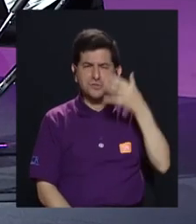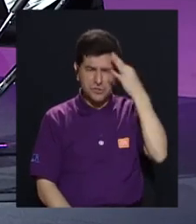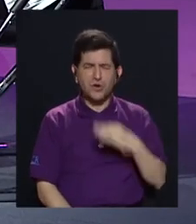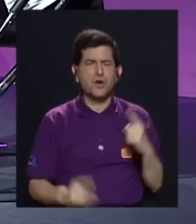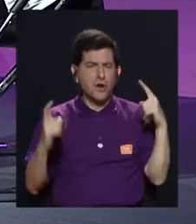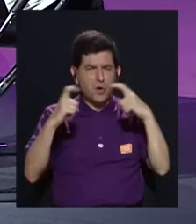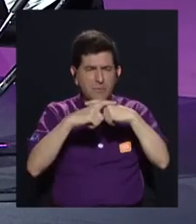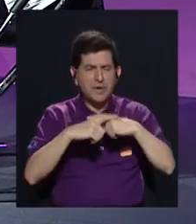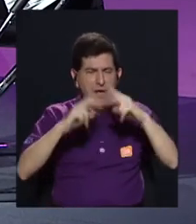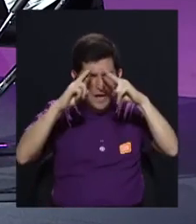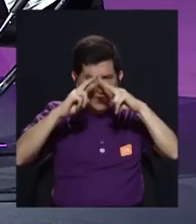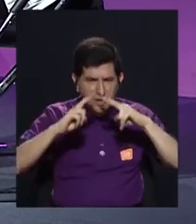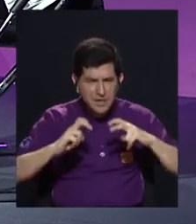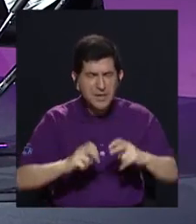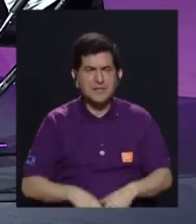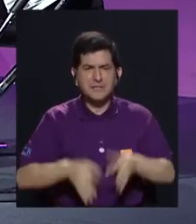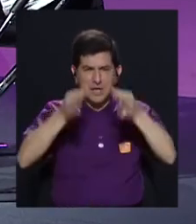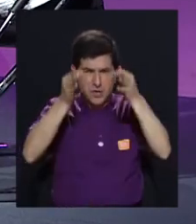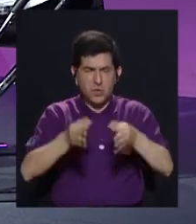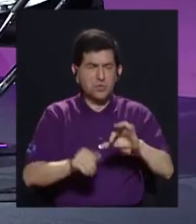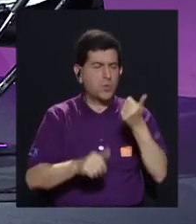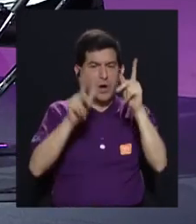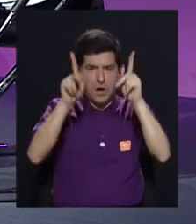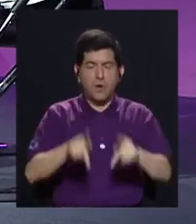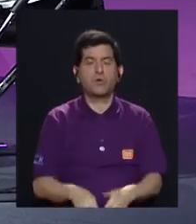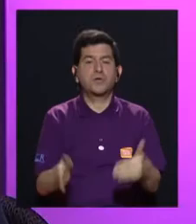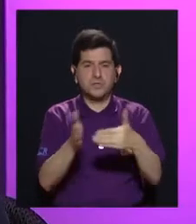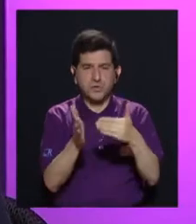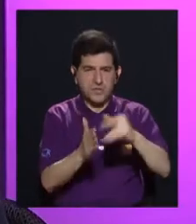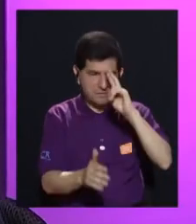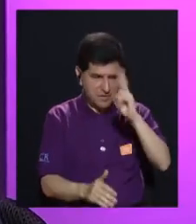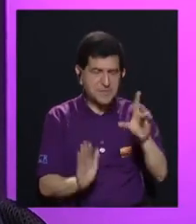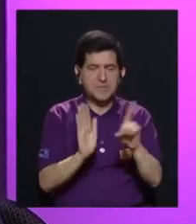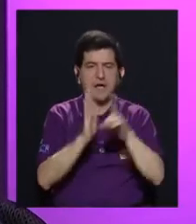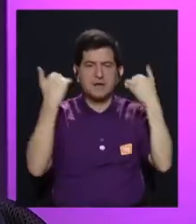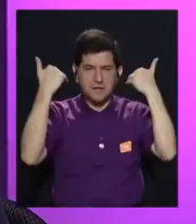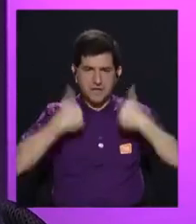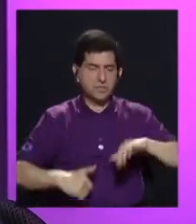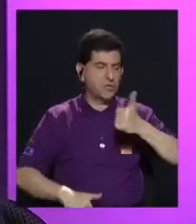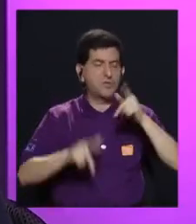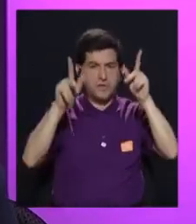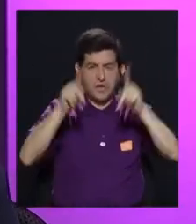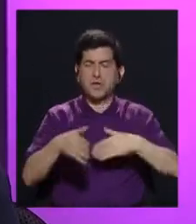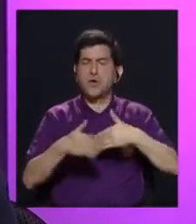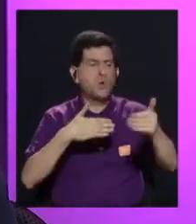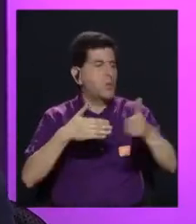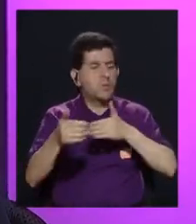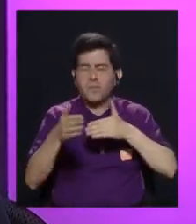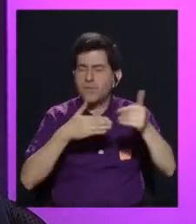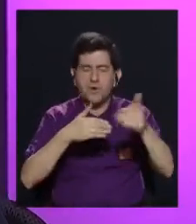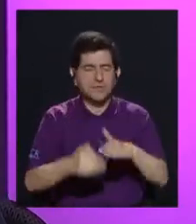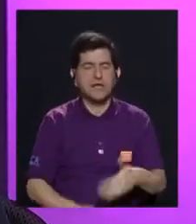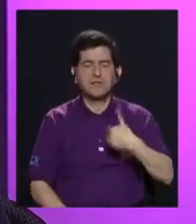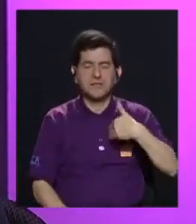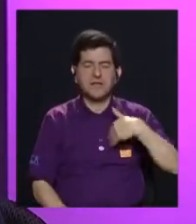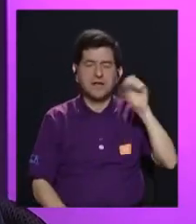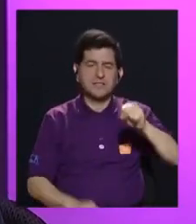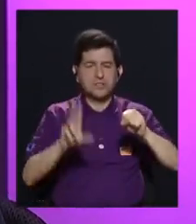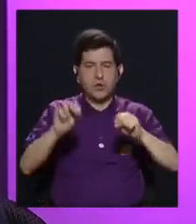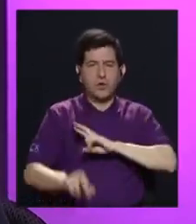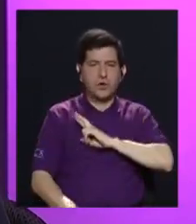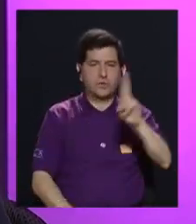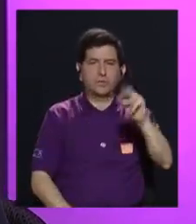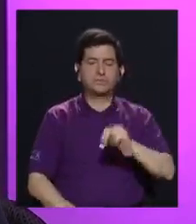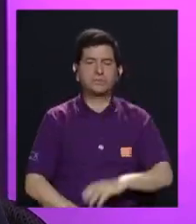esto juzgar a las demás personas y los llamo a nuevamente respetar los derechos humanos de las otras personas independientemente de si tienen un credo o no